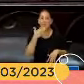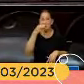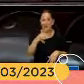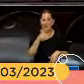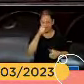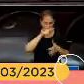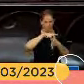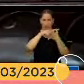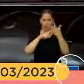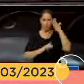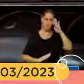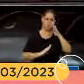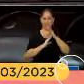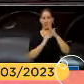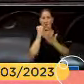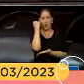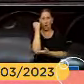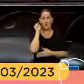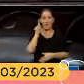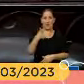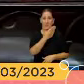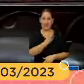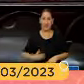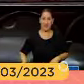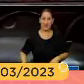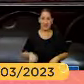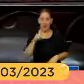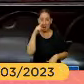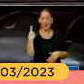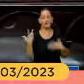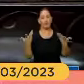los pilares económicos del gobierno de Alberto Fernández,